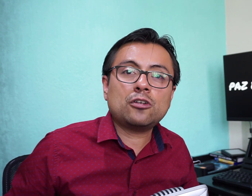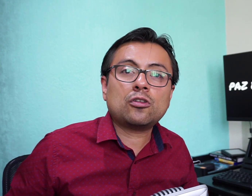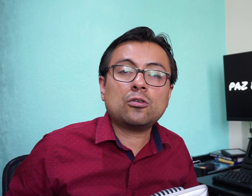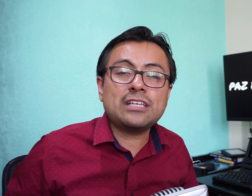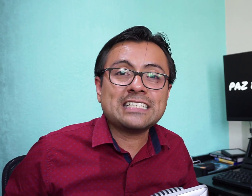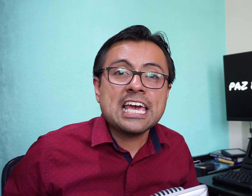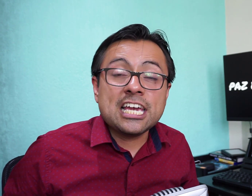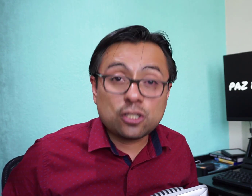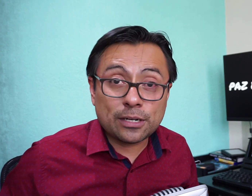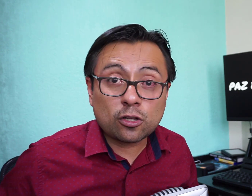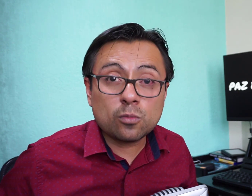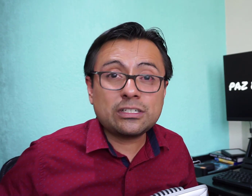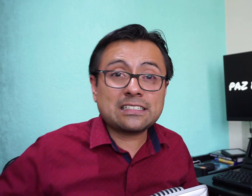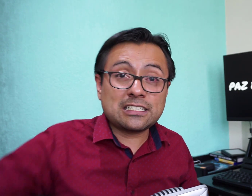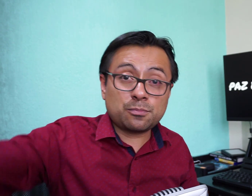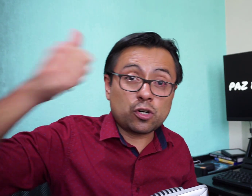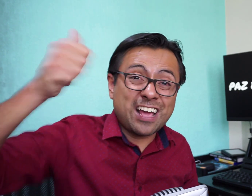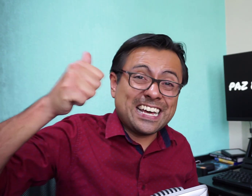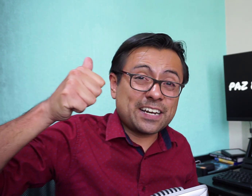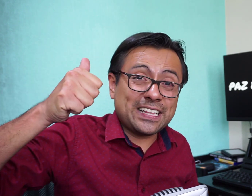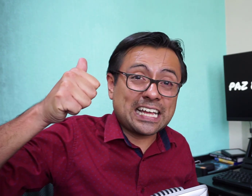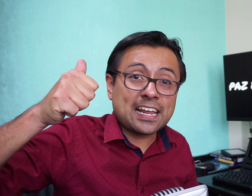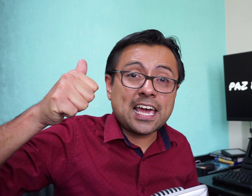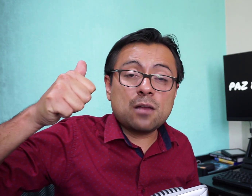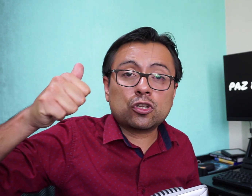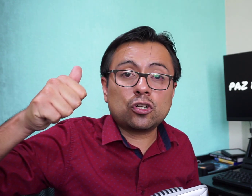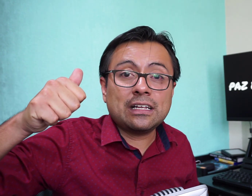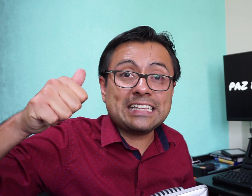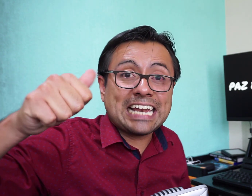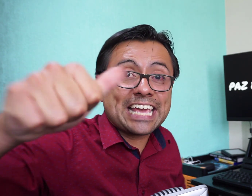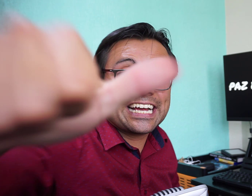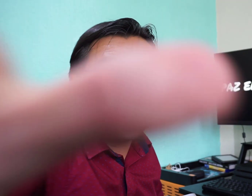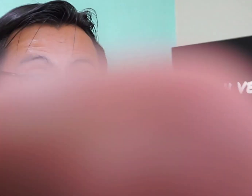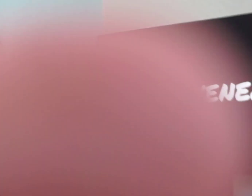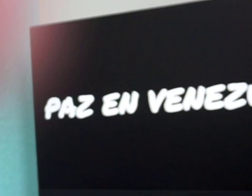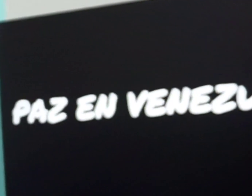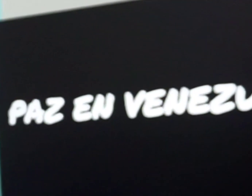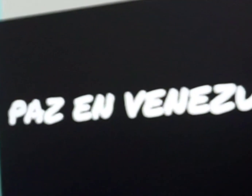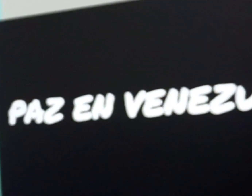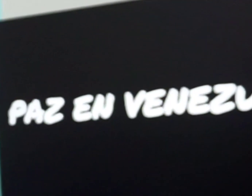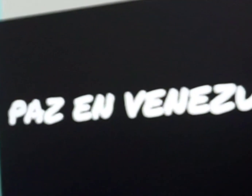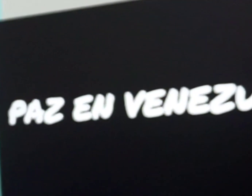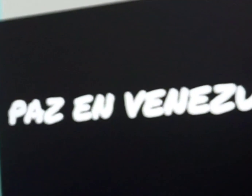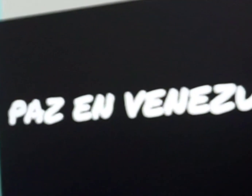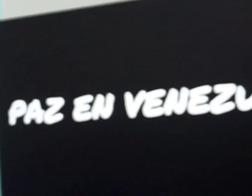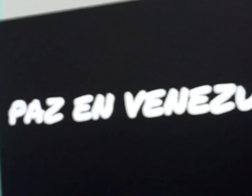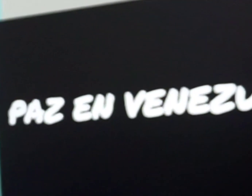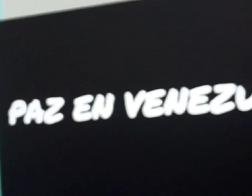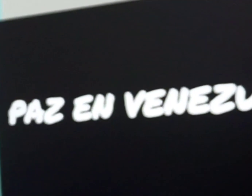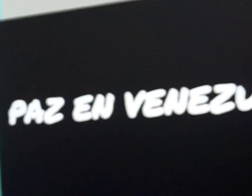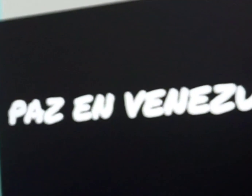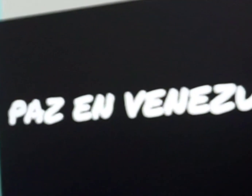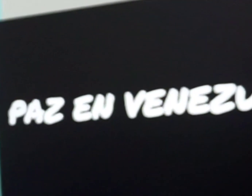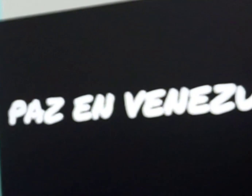que subo videos todos los días y, sobre todo, muchas gracias por reventar el botón de like.